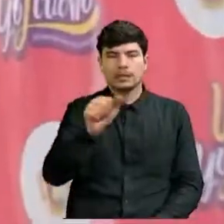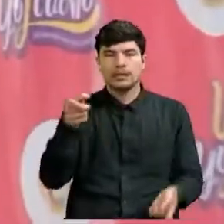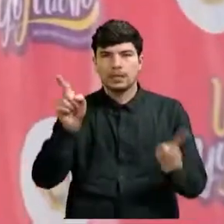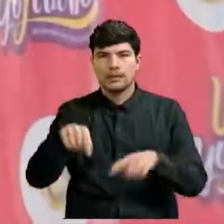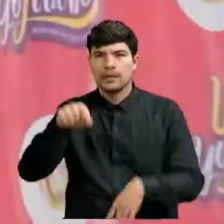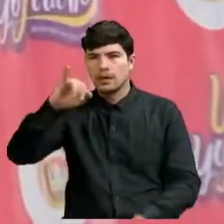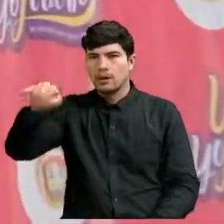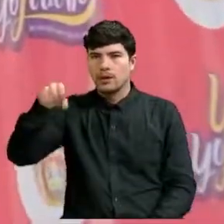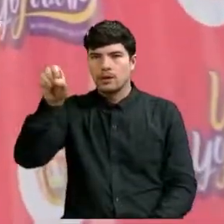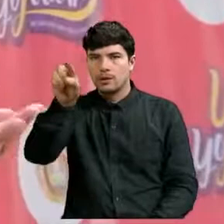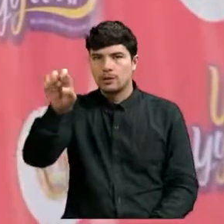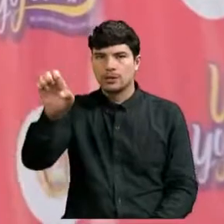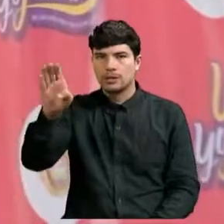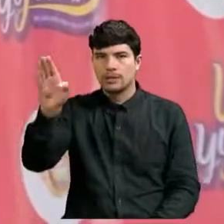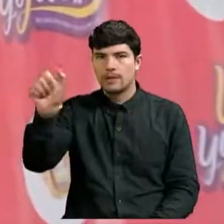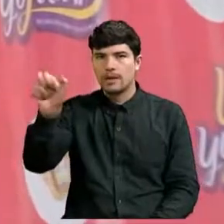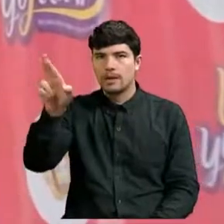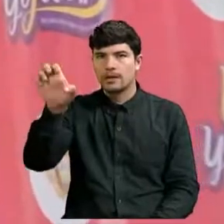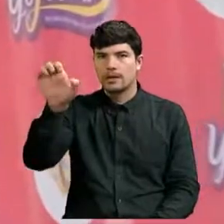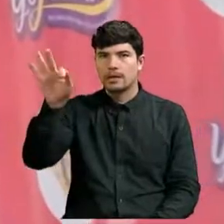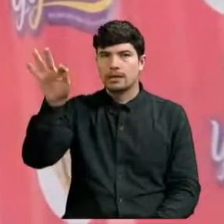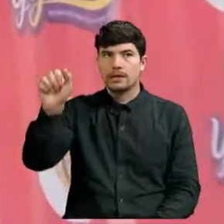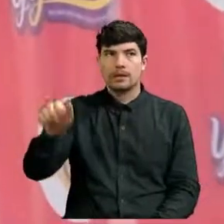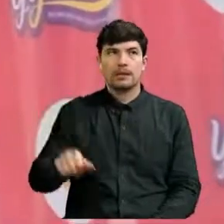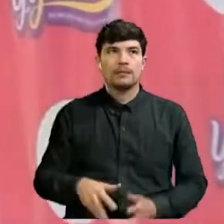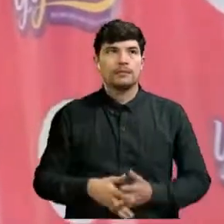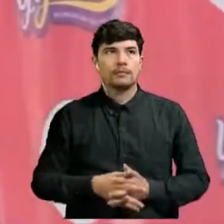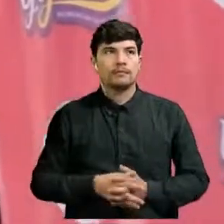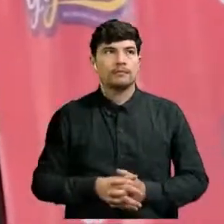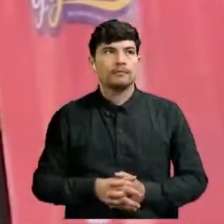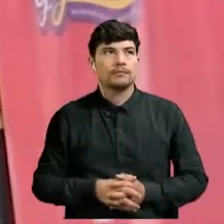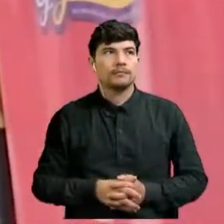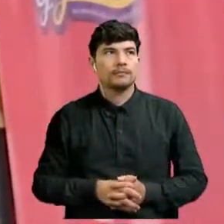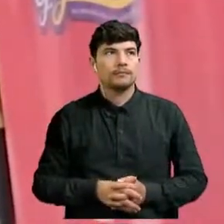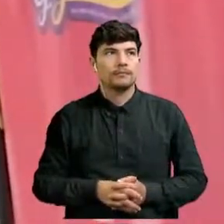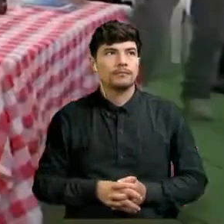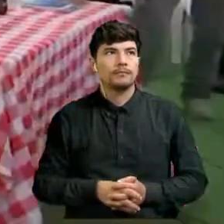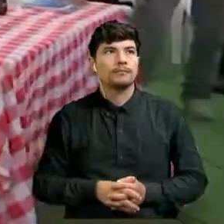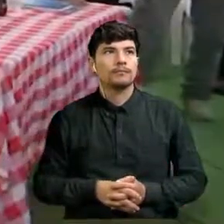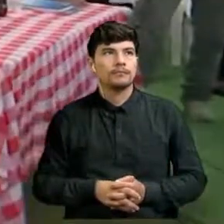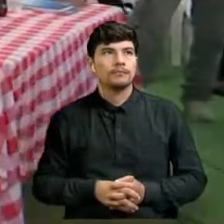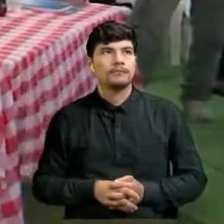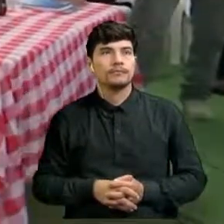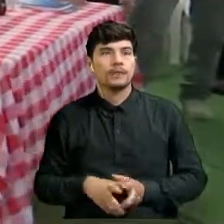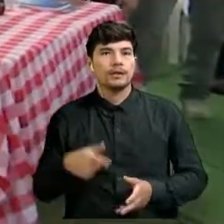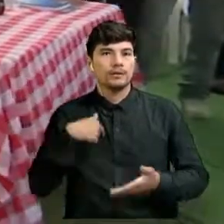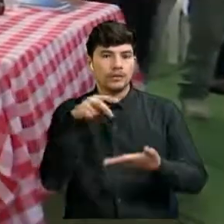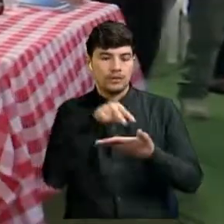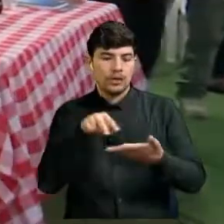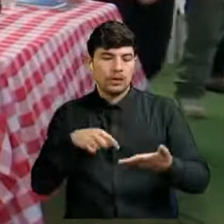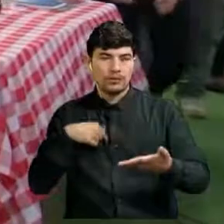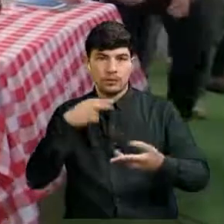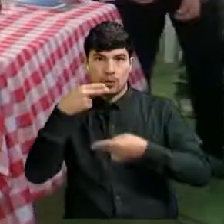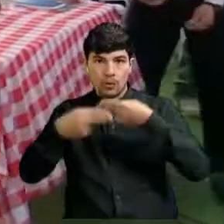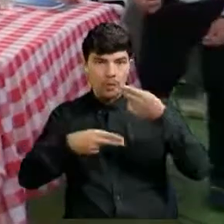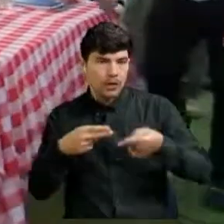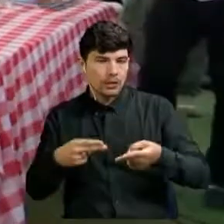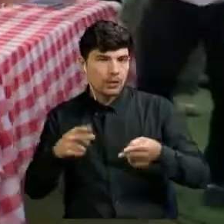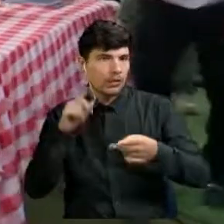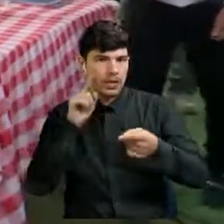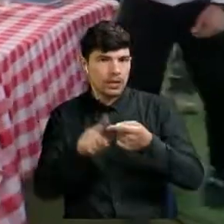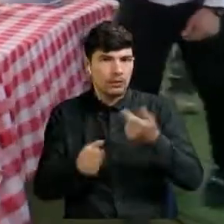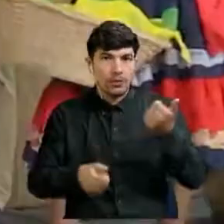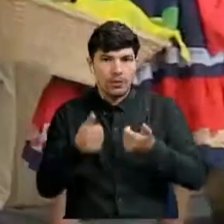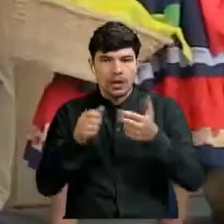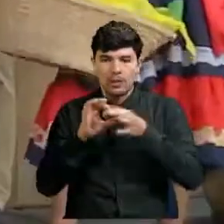aquí apostándole, invirtiendo en nuestra comunidad, en la cultura, en la gente. Yo Leo, Yo Cuento tiene como finalidad